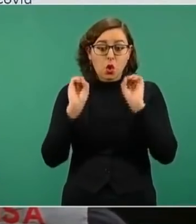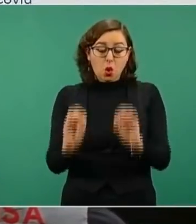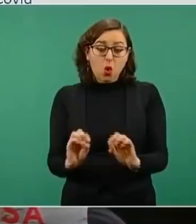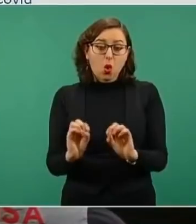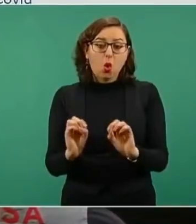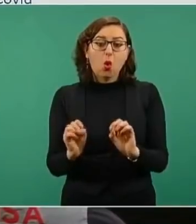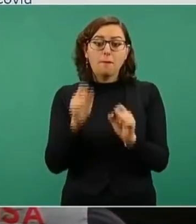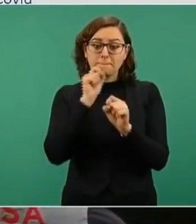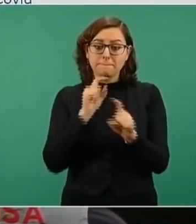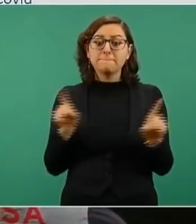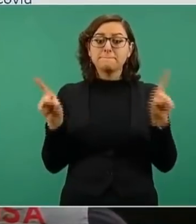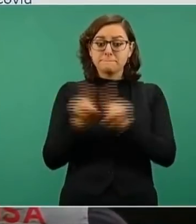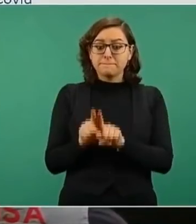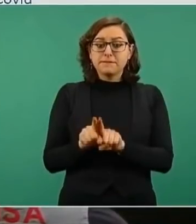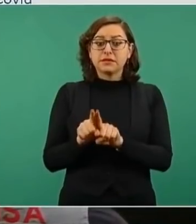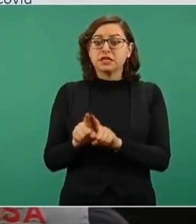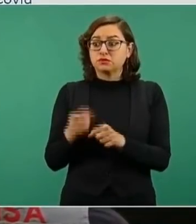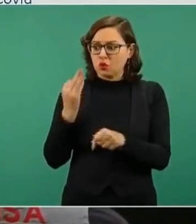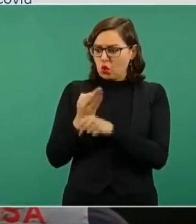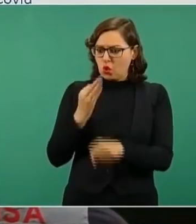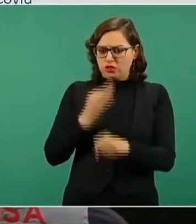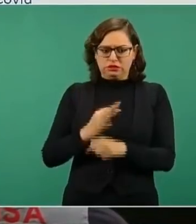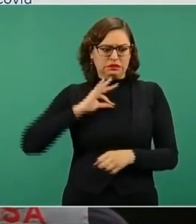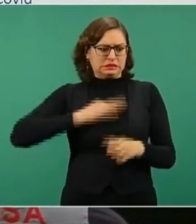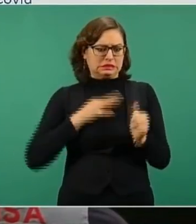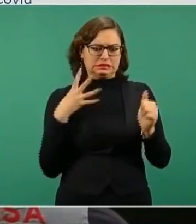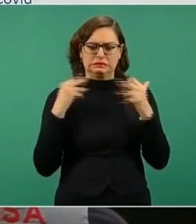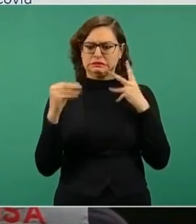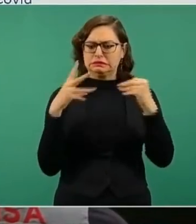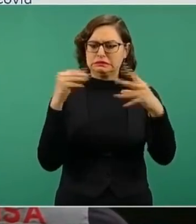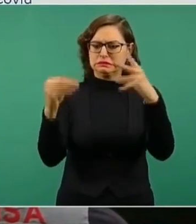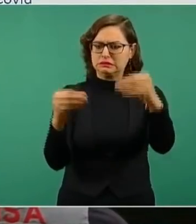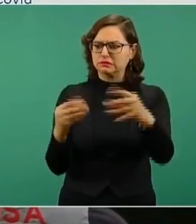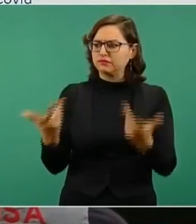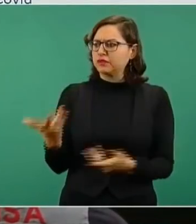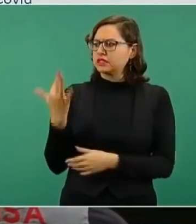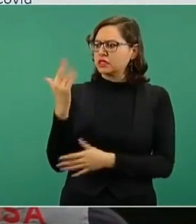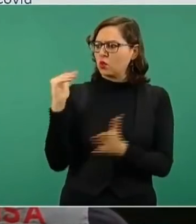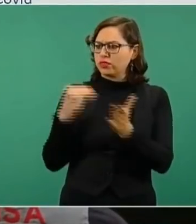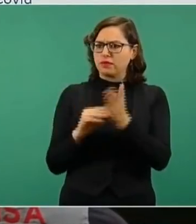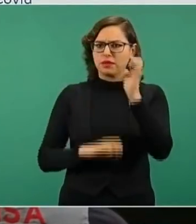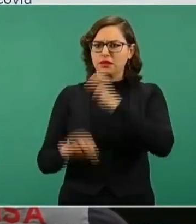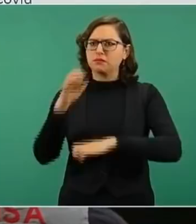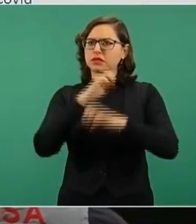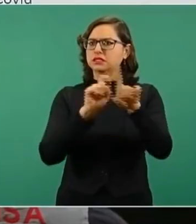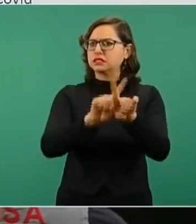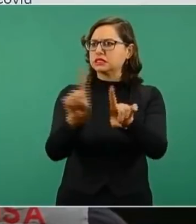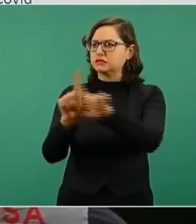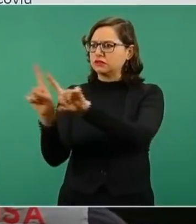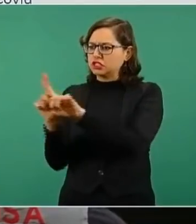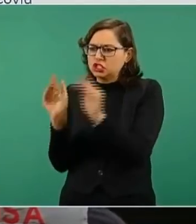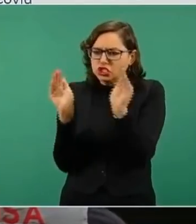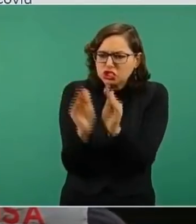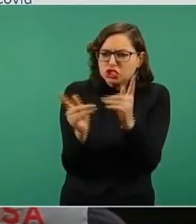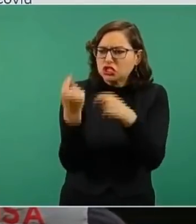préstamos adicionales por esta situación del COVID a casi 50,000 empresas, de estas chiquitas, de esos de 25,000